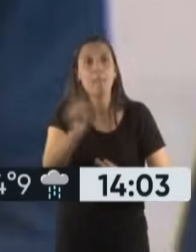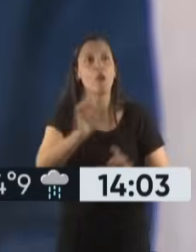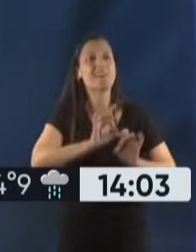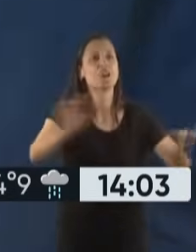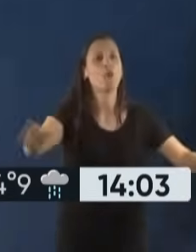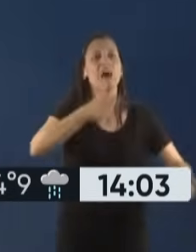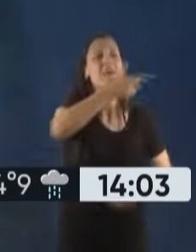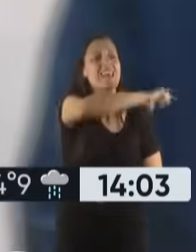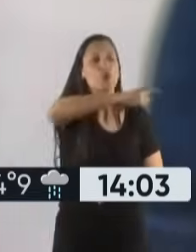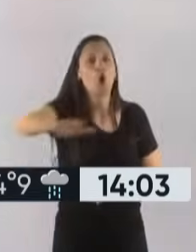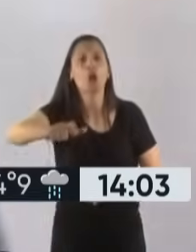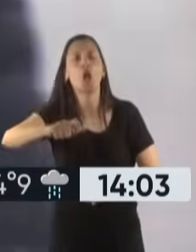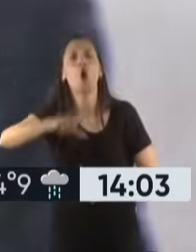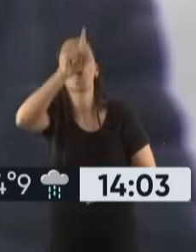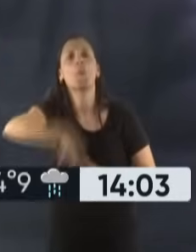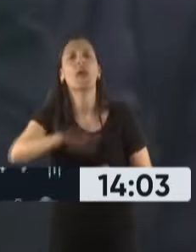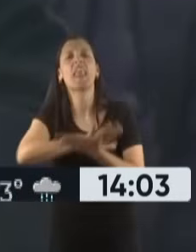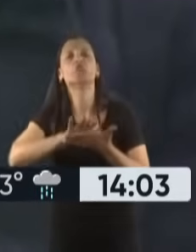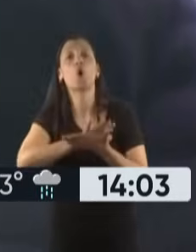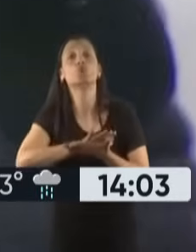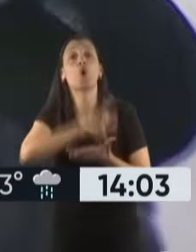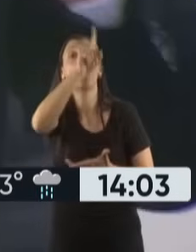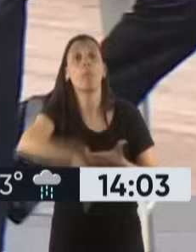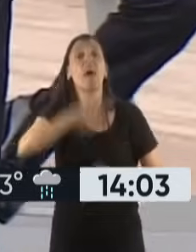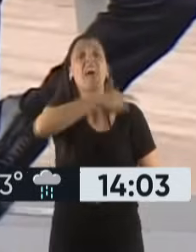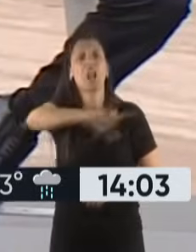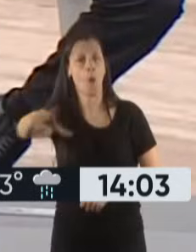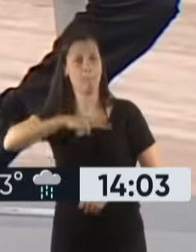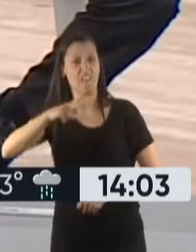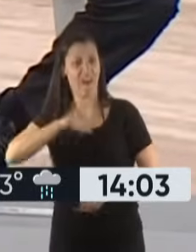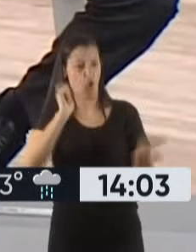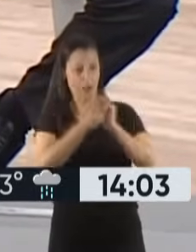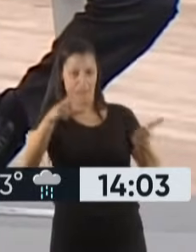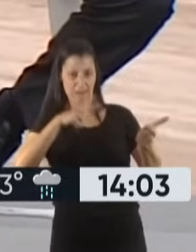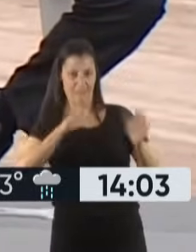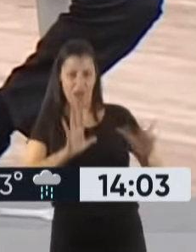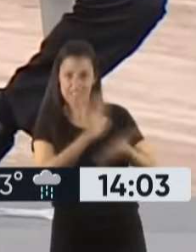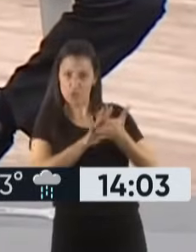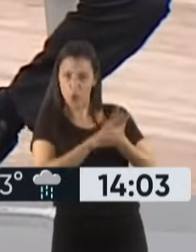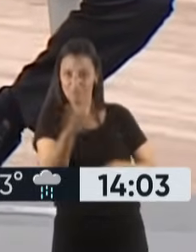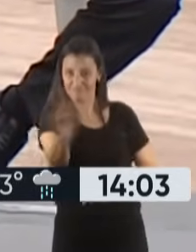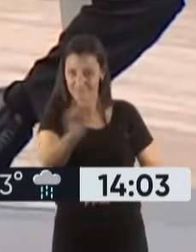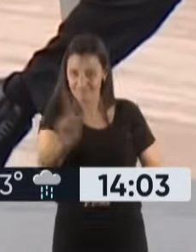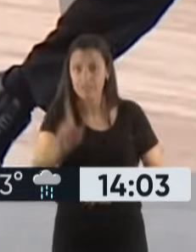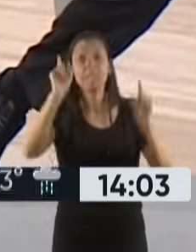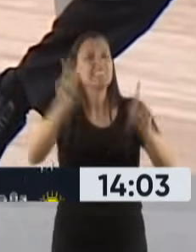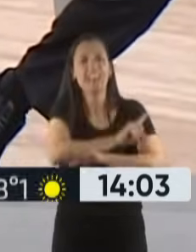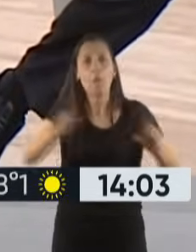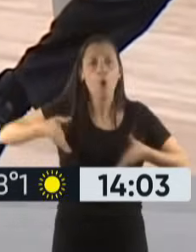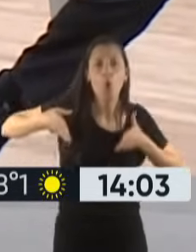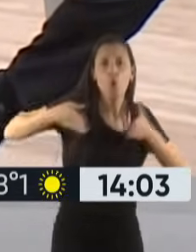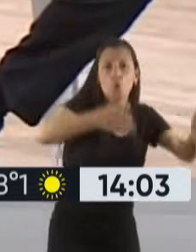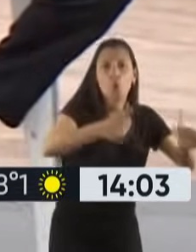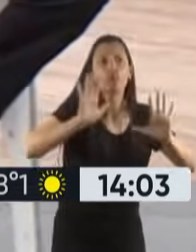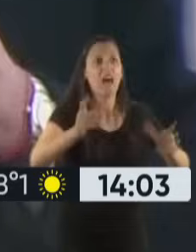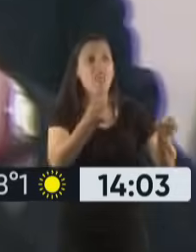ríos se resuelve privatizando los ríos. No se resuelven así las cosas, ¿eh? No se resuelve, esa ruta que hicimos de Pergamino a